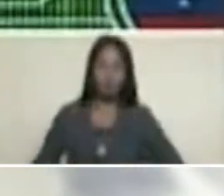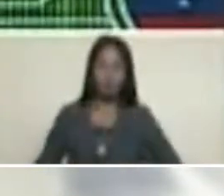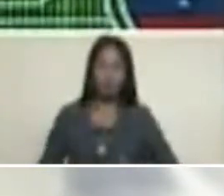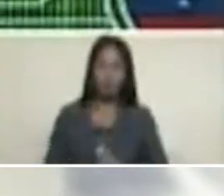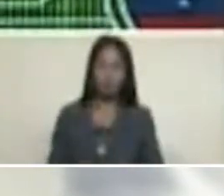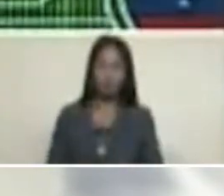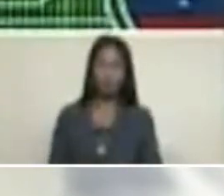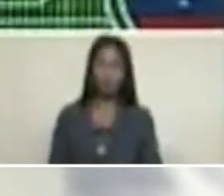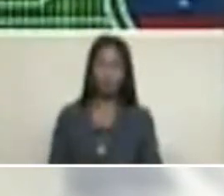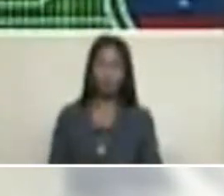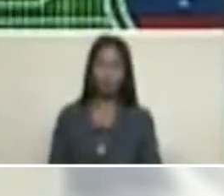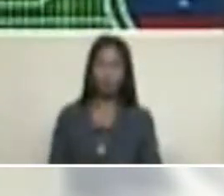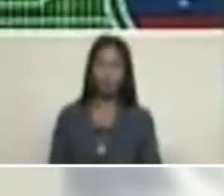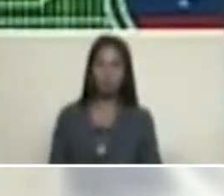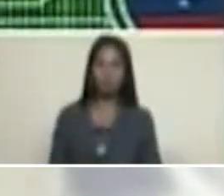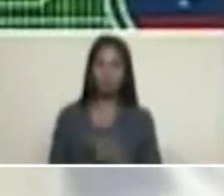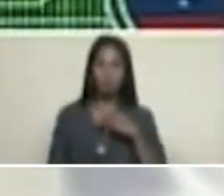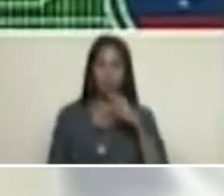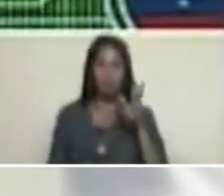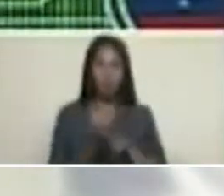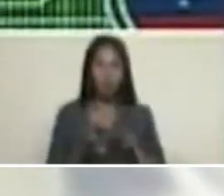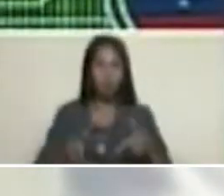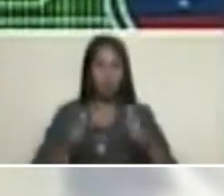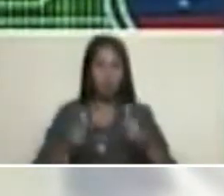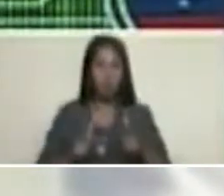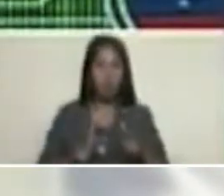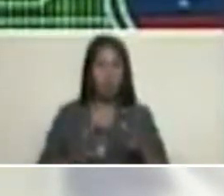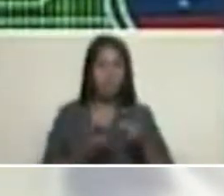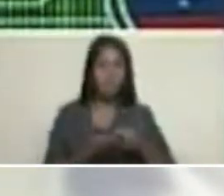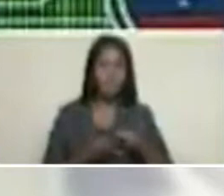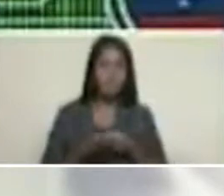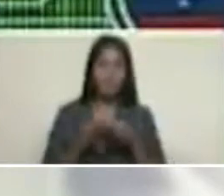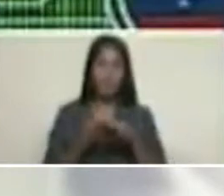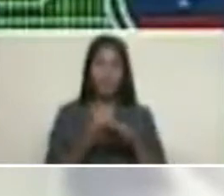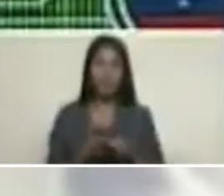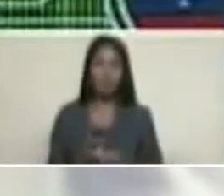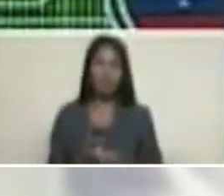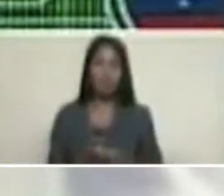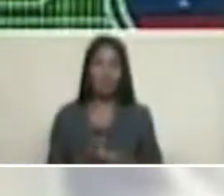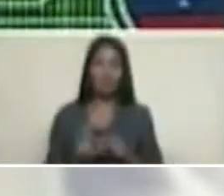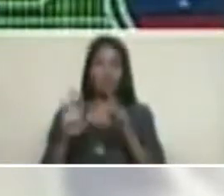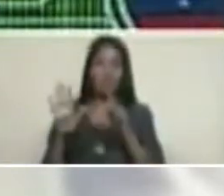Nacional Bolivariana, autorizar recursos en divisas por un monto de